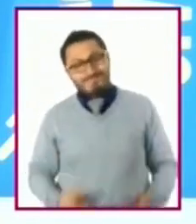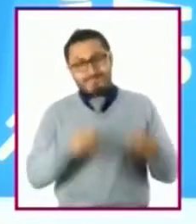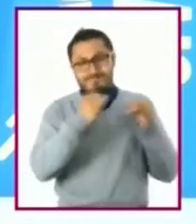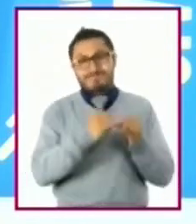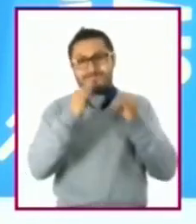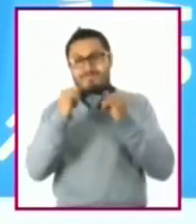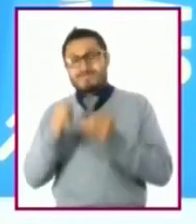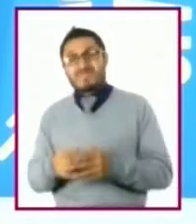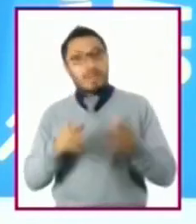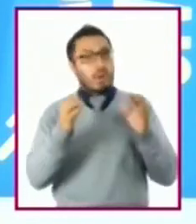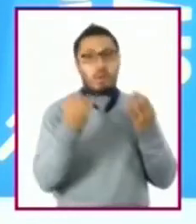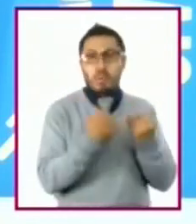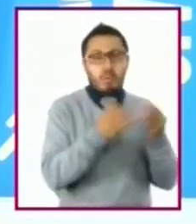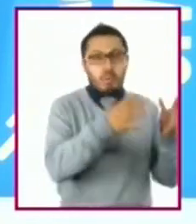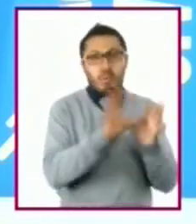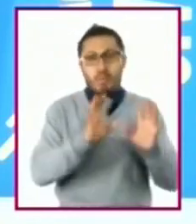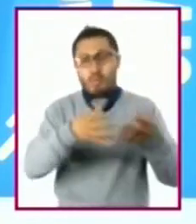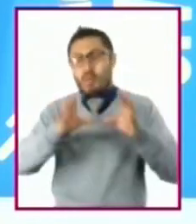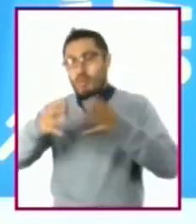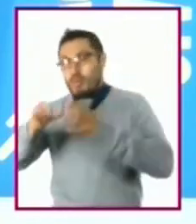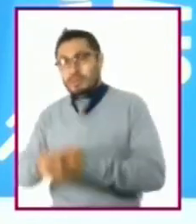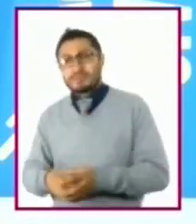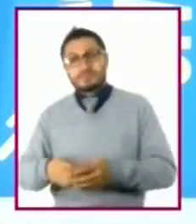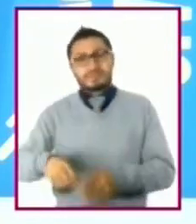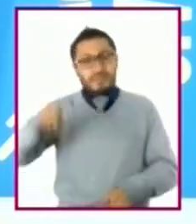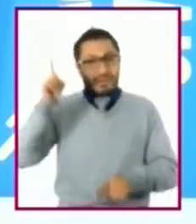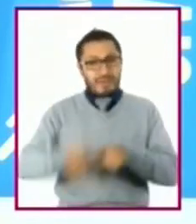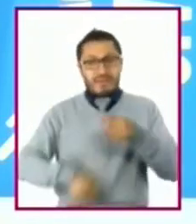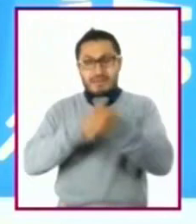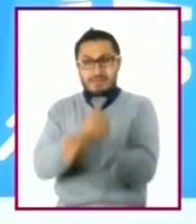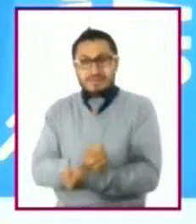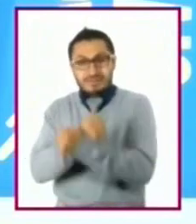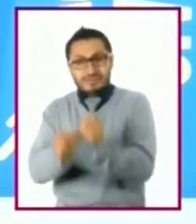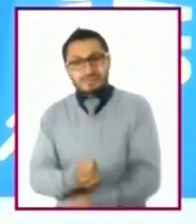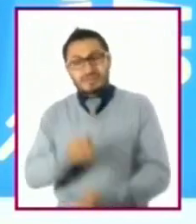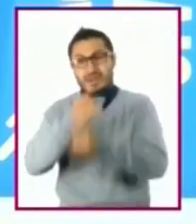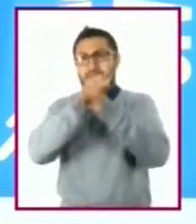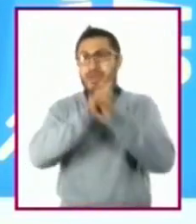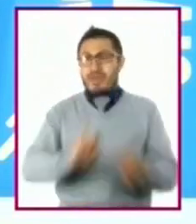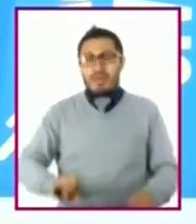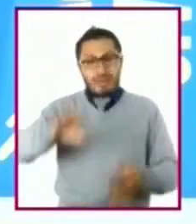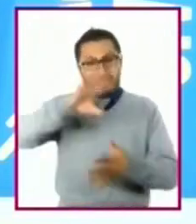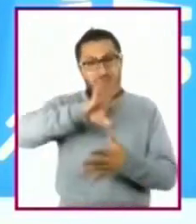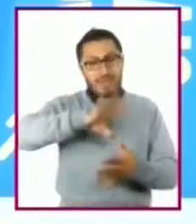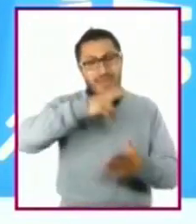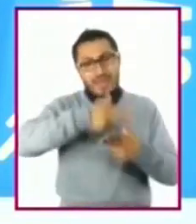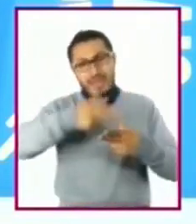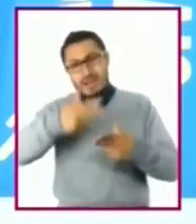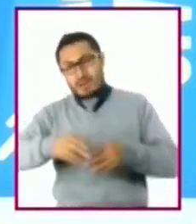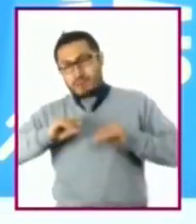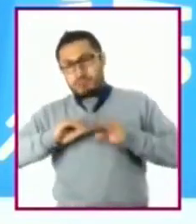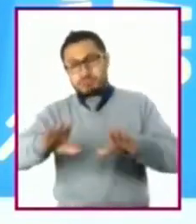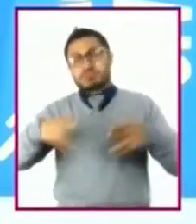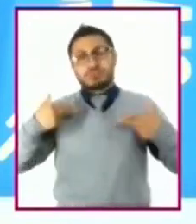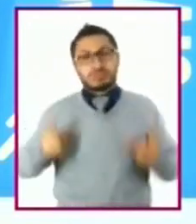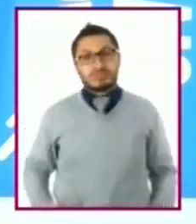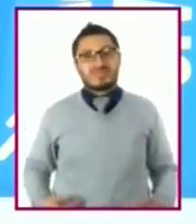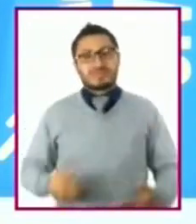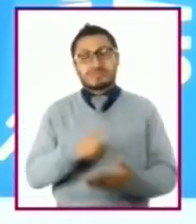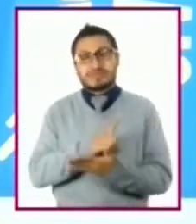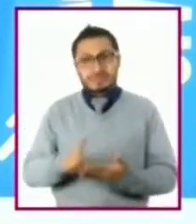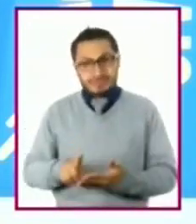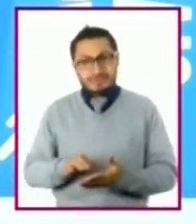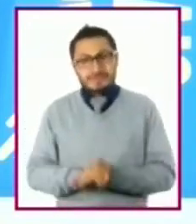esclavitud, las guerras de independencia en América, hasta la Declaración Universal de los Derechos Humanos de